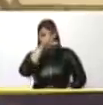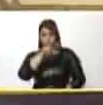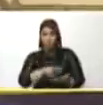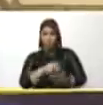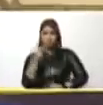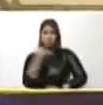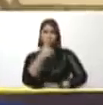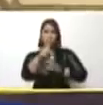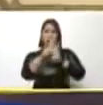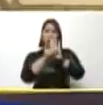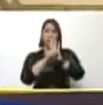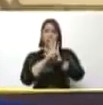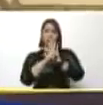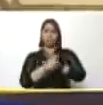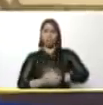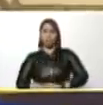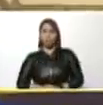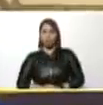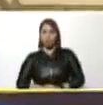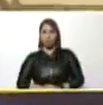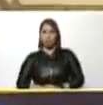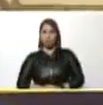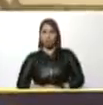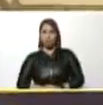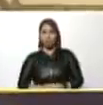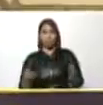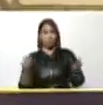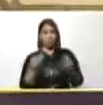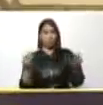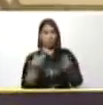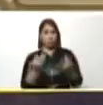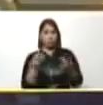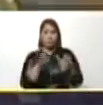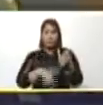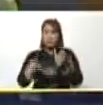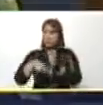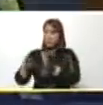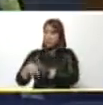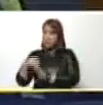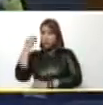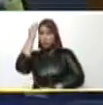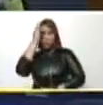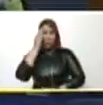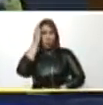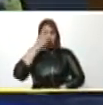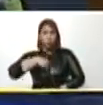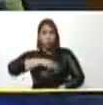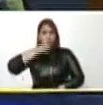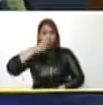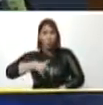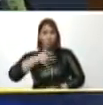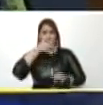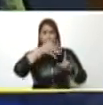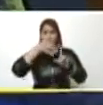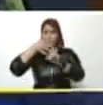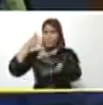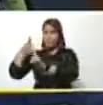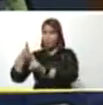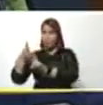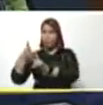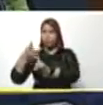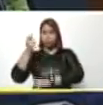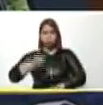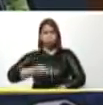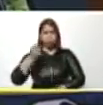ley. Eso siempre hay que repetirlo para la conciencia de nuestro pueblo. Es el parlamento